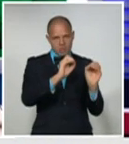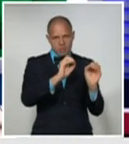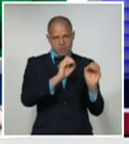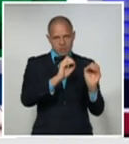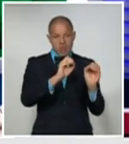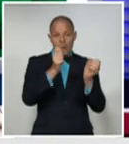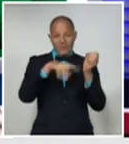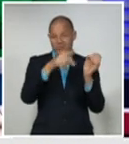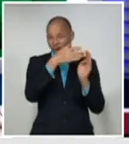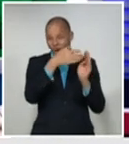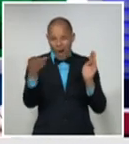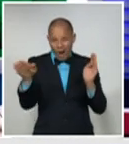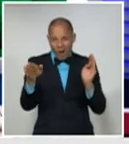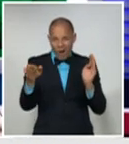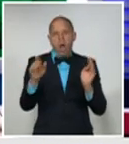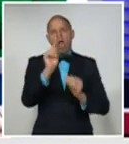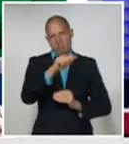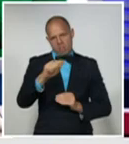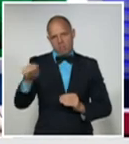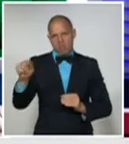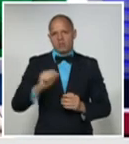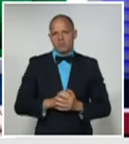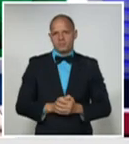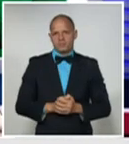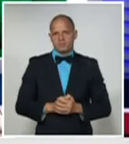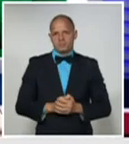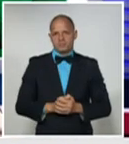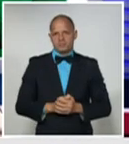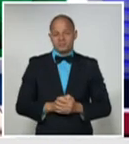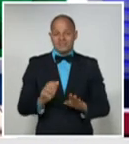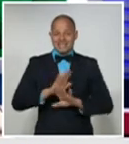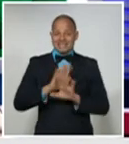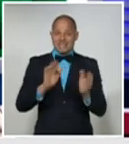la pandemia se acumulan